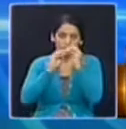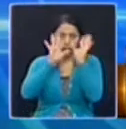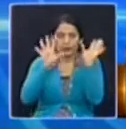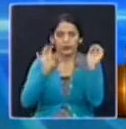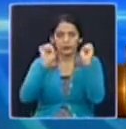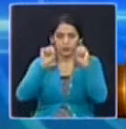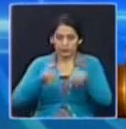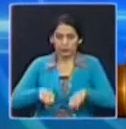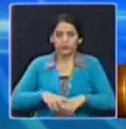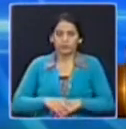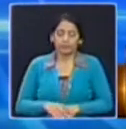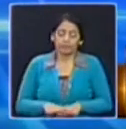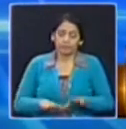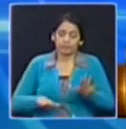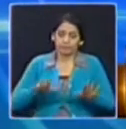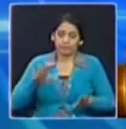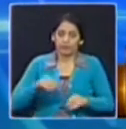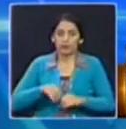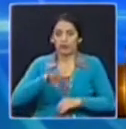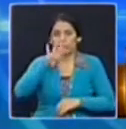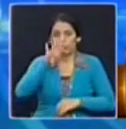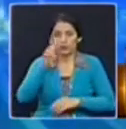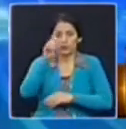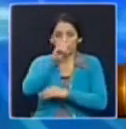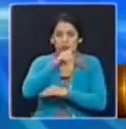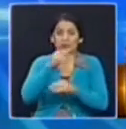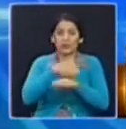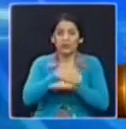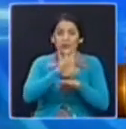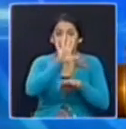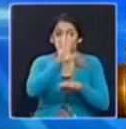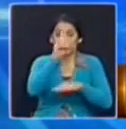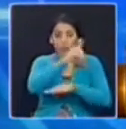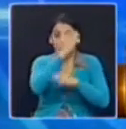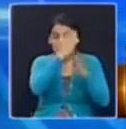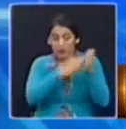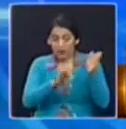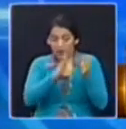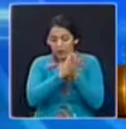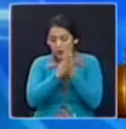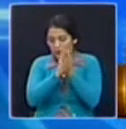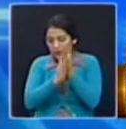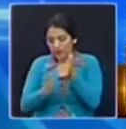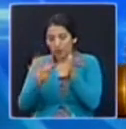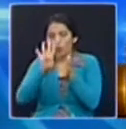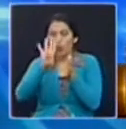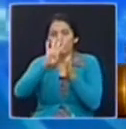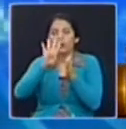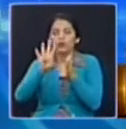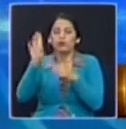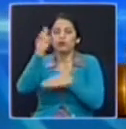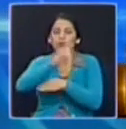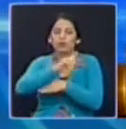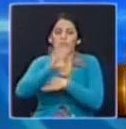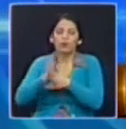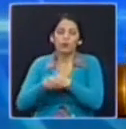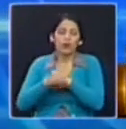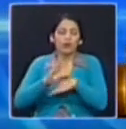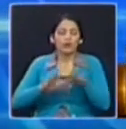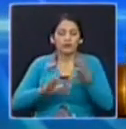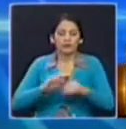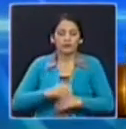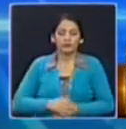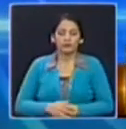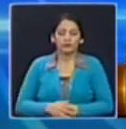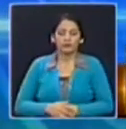este plazo, puede ser 4 días, puede ser 3 días, pero tenemos que llegar a la elaboración de un informe. Bueno,